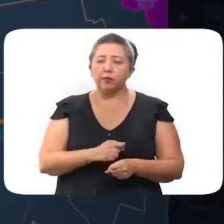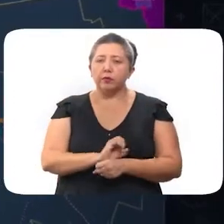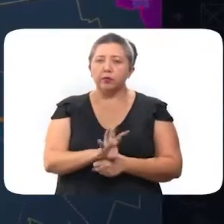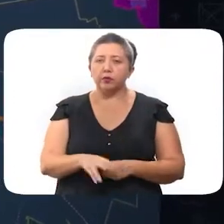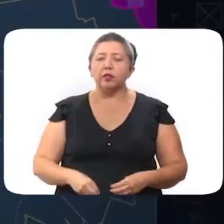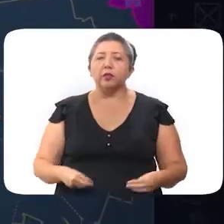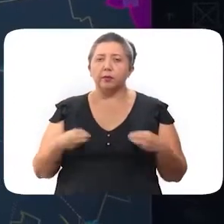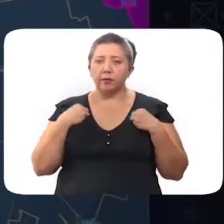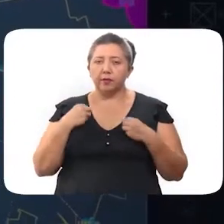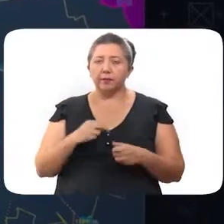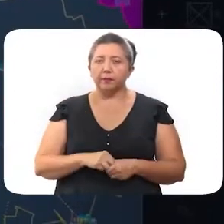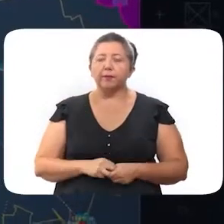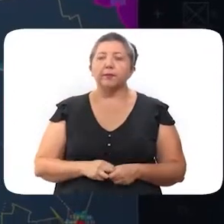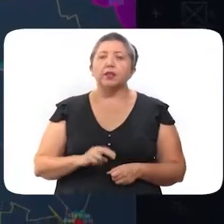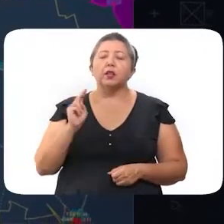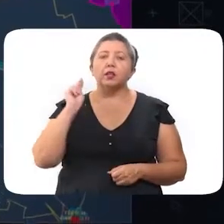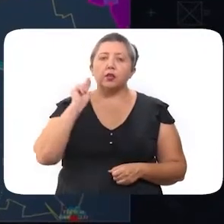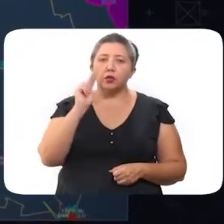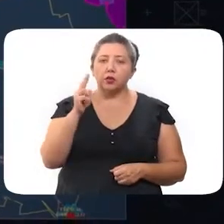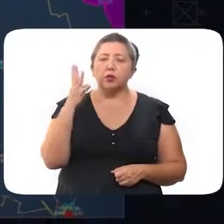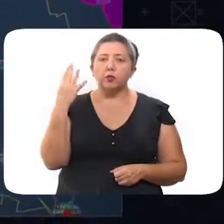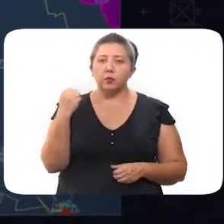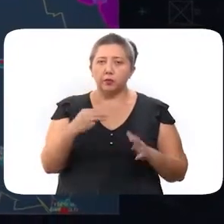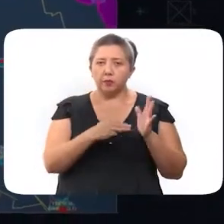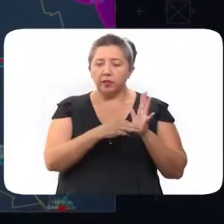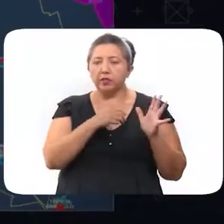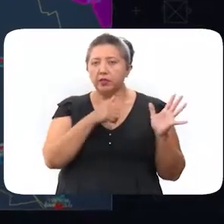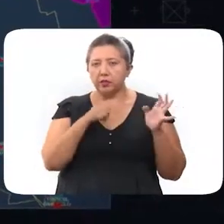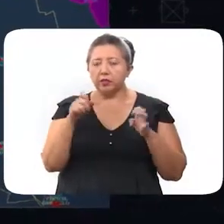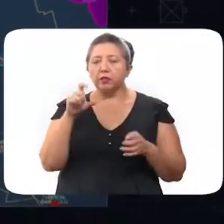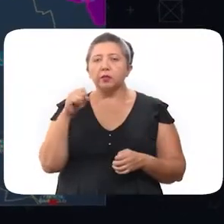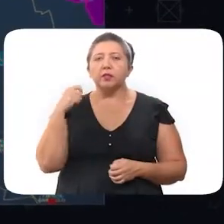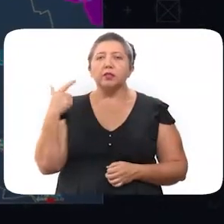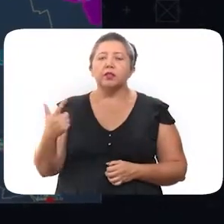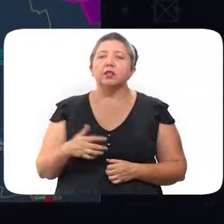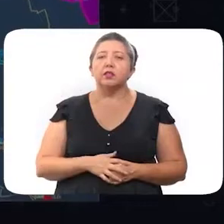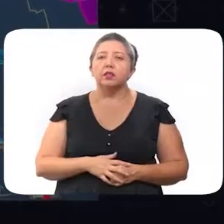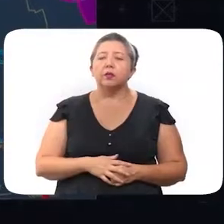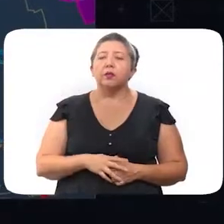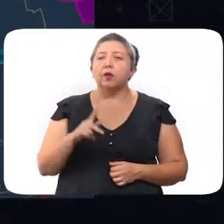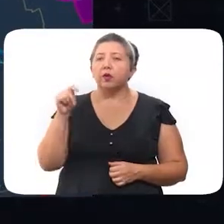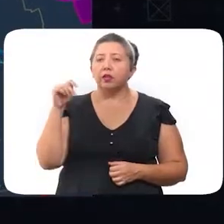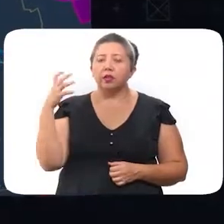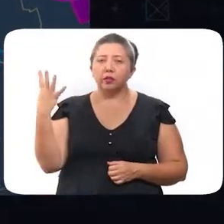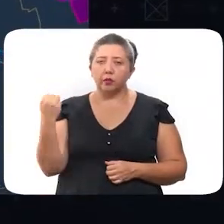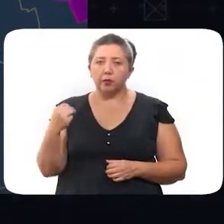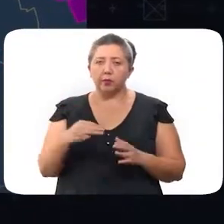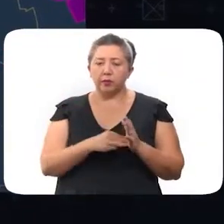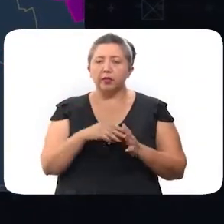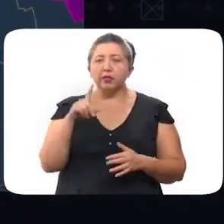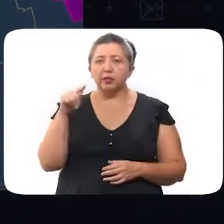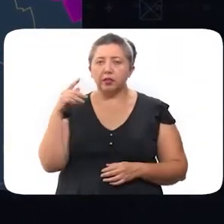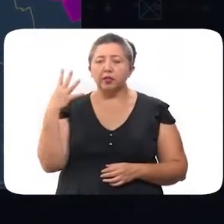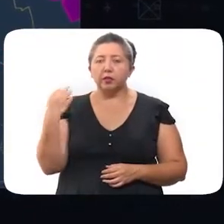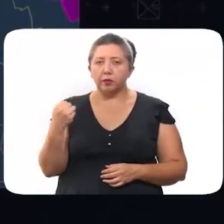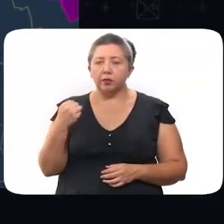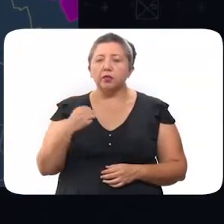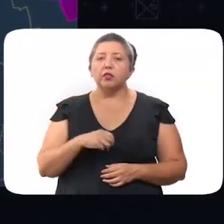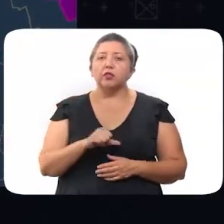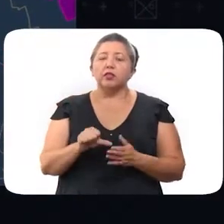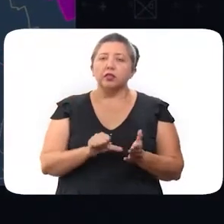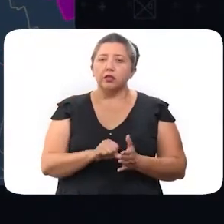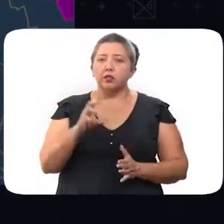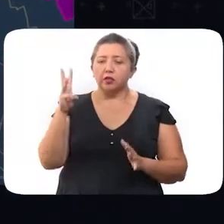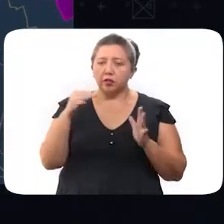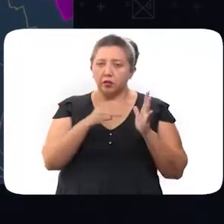de coronavirus, que viven en la zona norte 9.627, en la zona oriente 9.079, en la zona